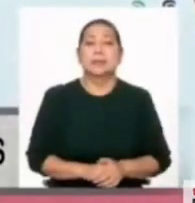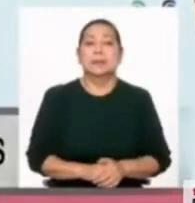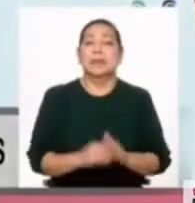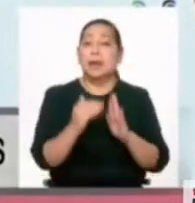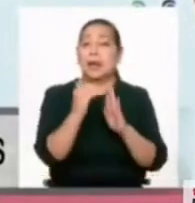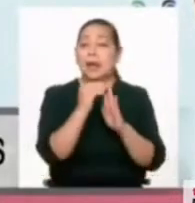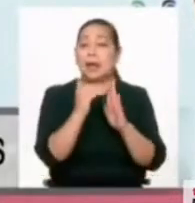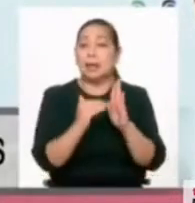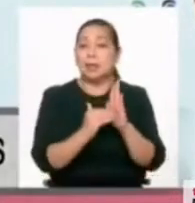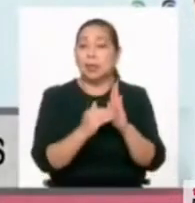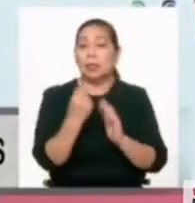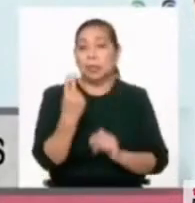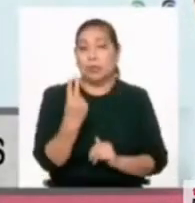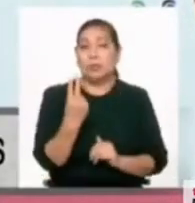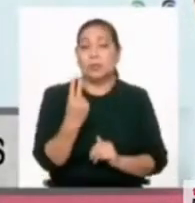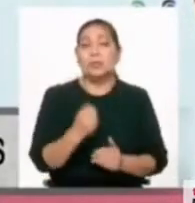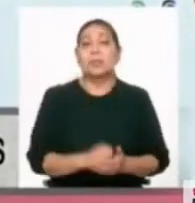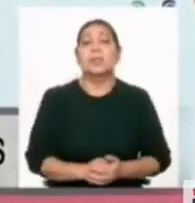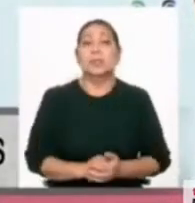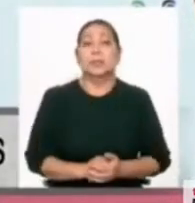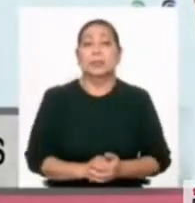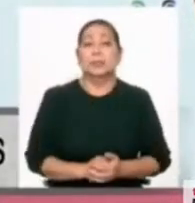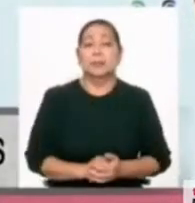el artículo 2,